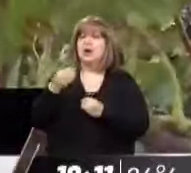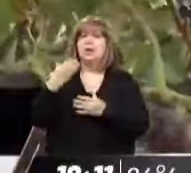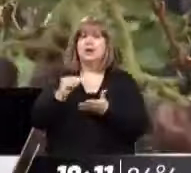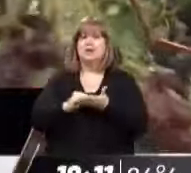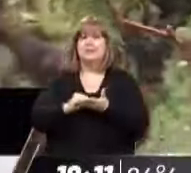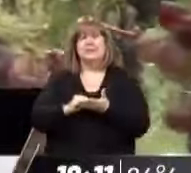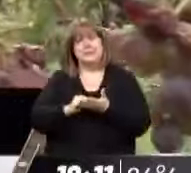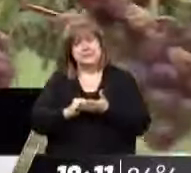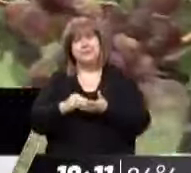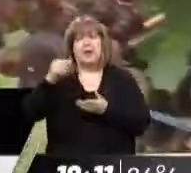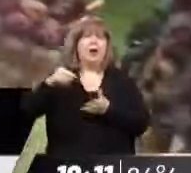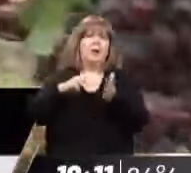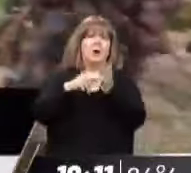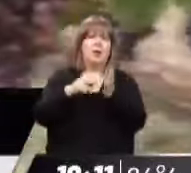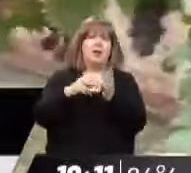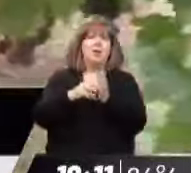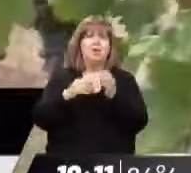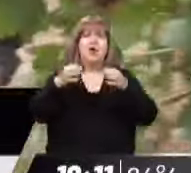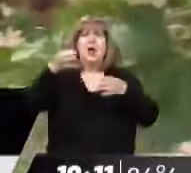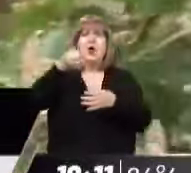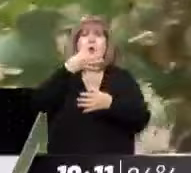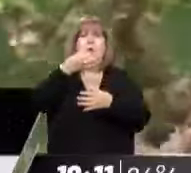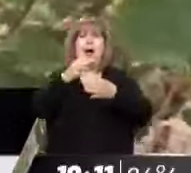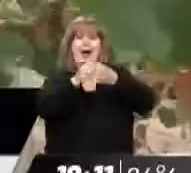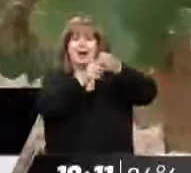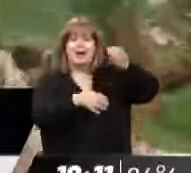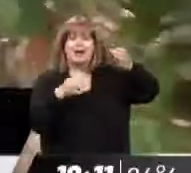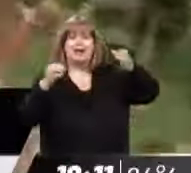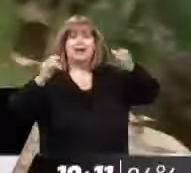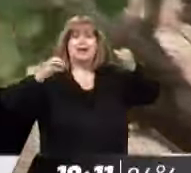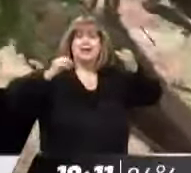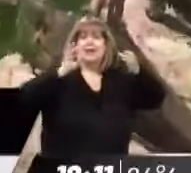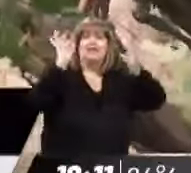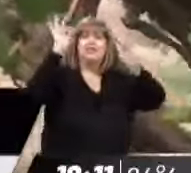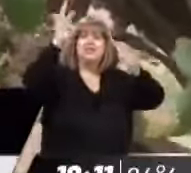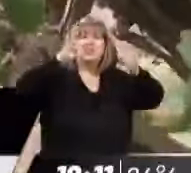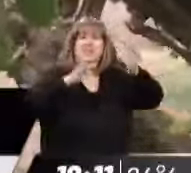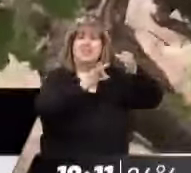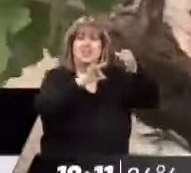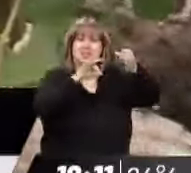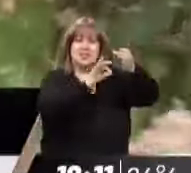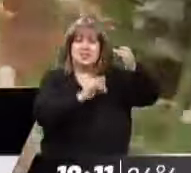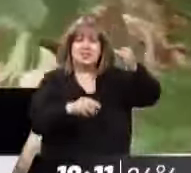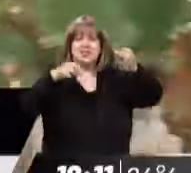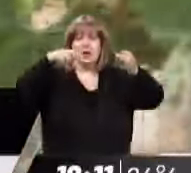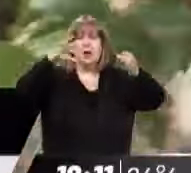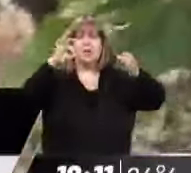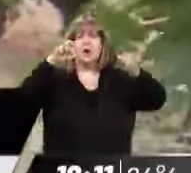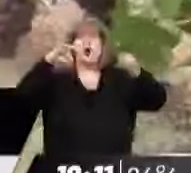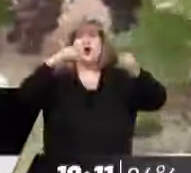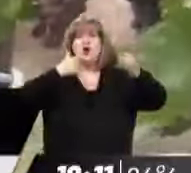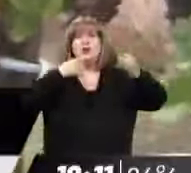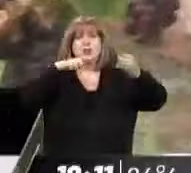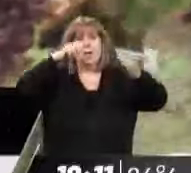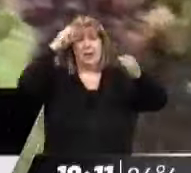ahora la enfermedad de la cepa. Le agarra la cepa y eso es lo más jodido que hay. Después de la piedra se